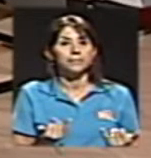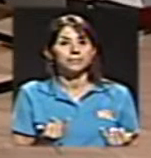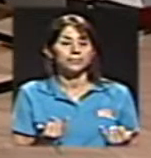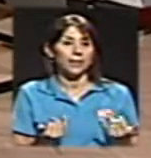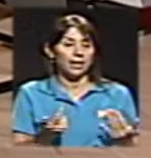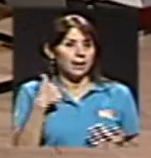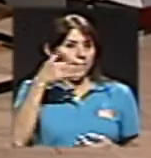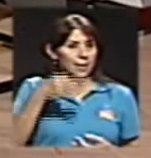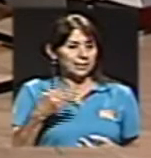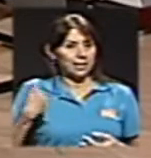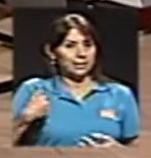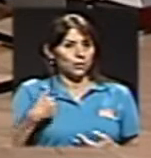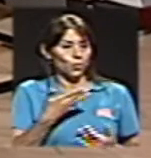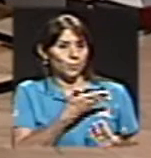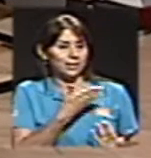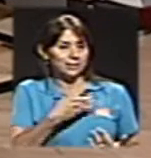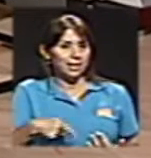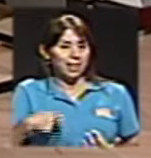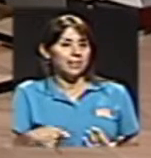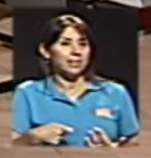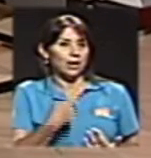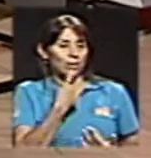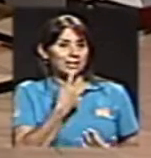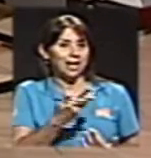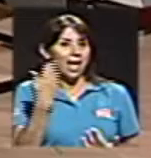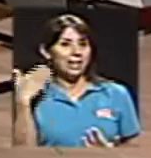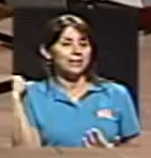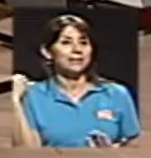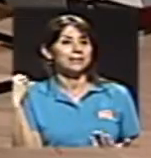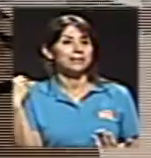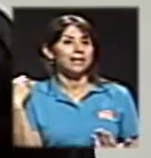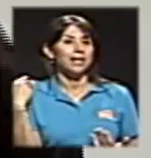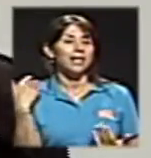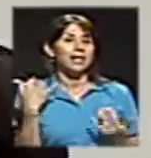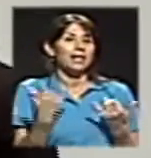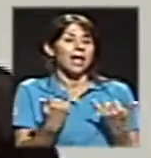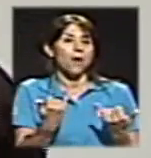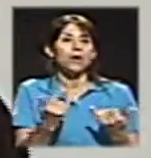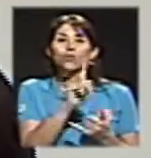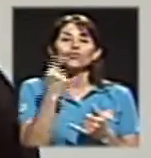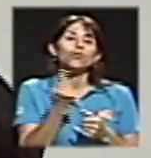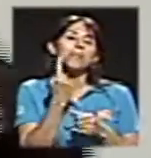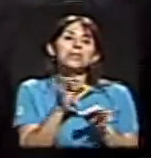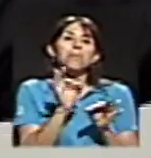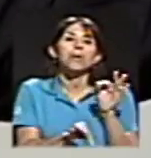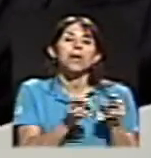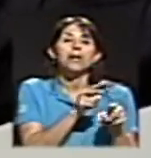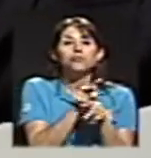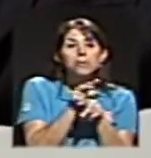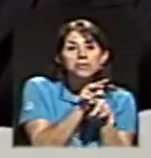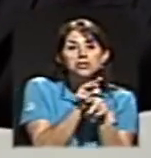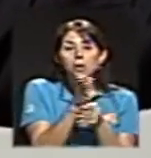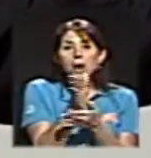que me parece que el señor presidente lo destacaba, de pasar de esta supervisión, de mirar arbolitos,